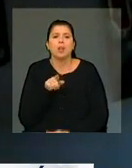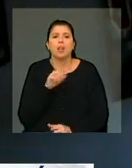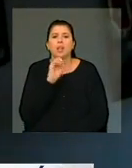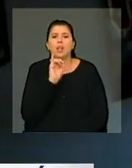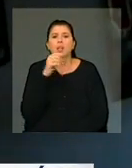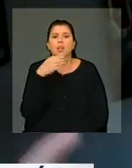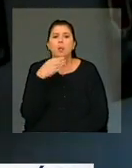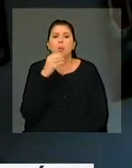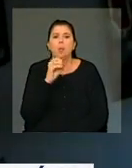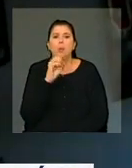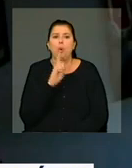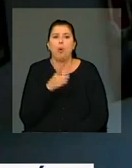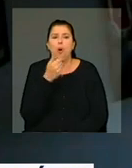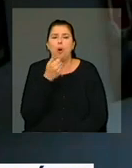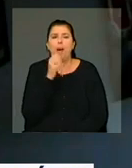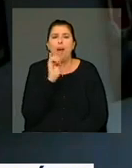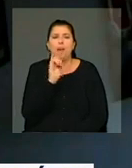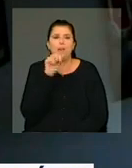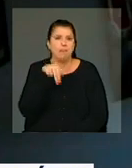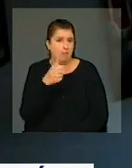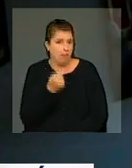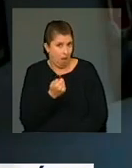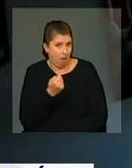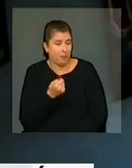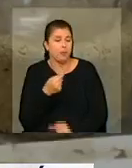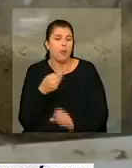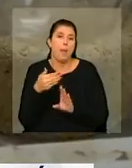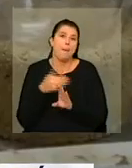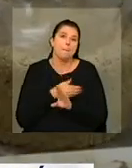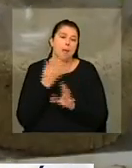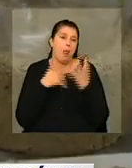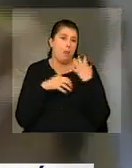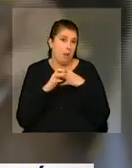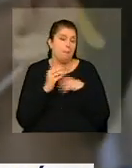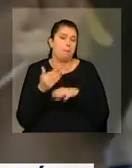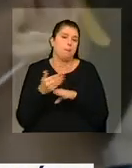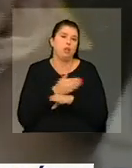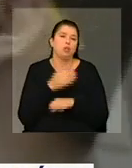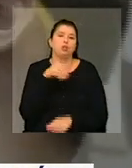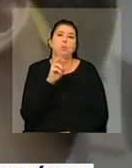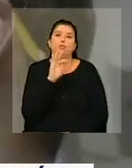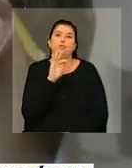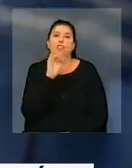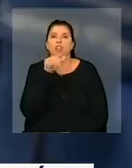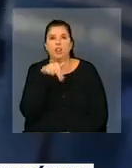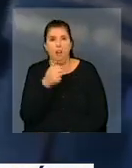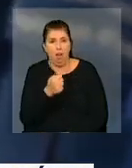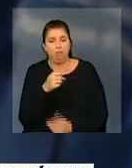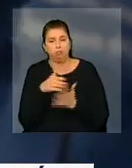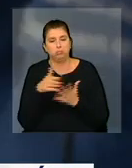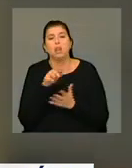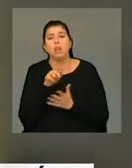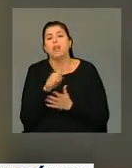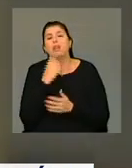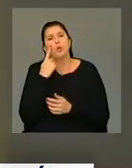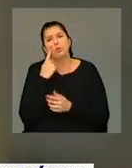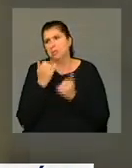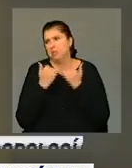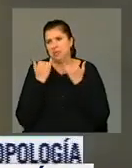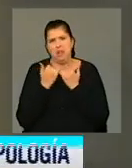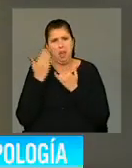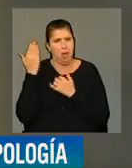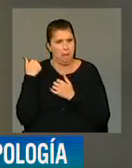animales se autoadministraran menos heroína, menos morfina, menos nicotina. La ibogaína es un psicodélico que se conoce hace mucho tiempo.